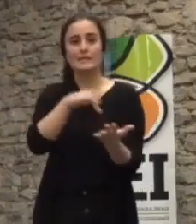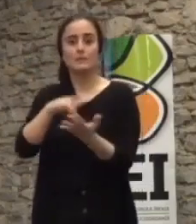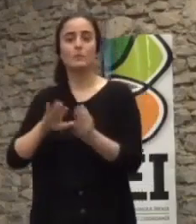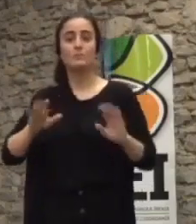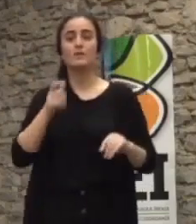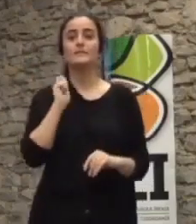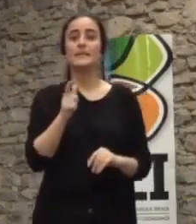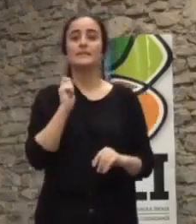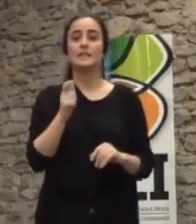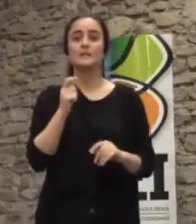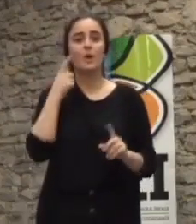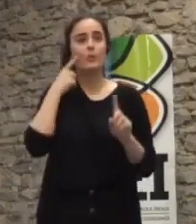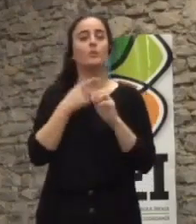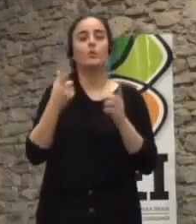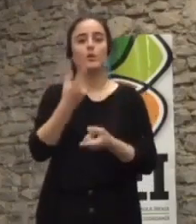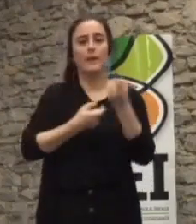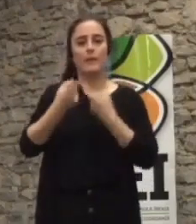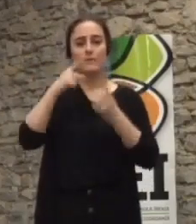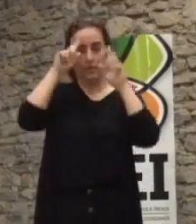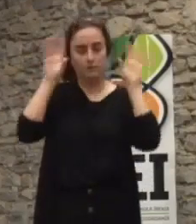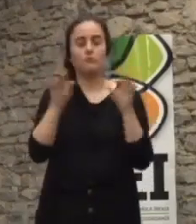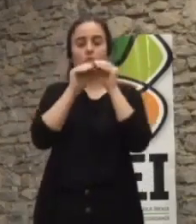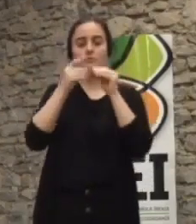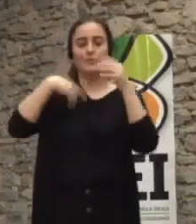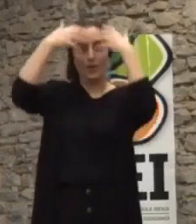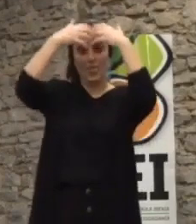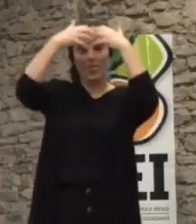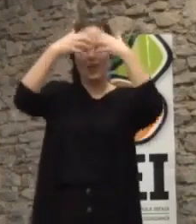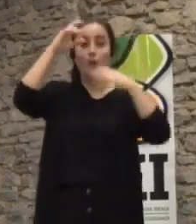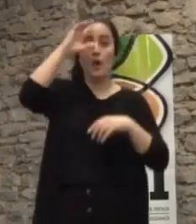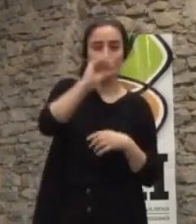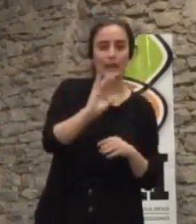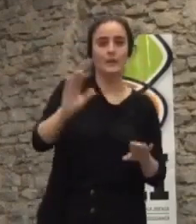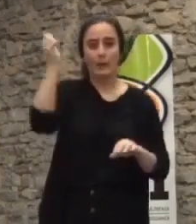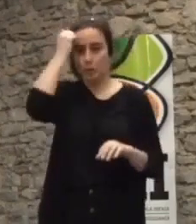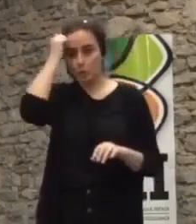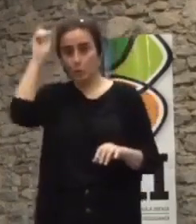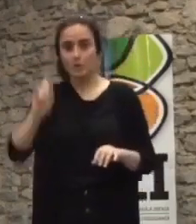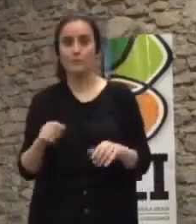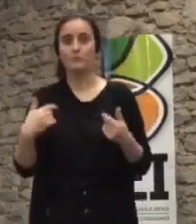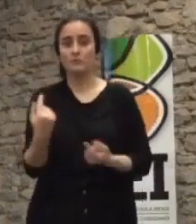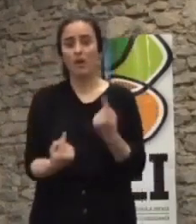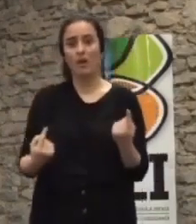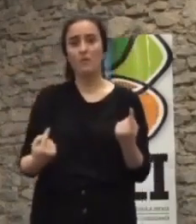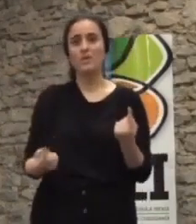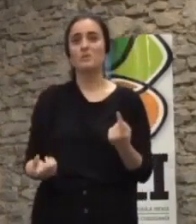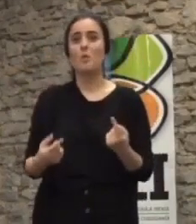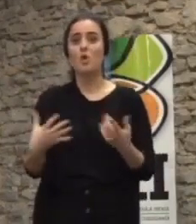forma habitual para reducir información. Nuestro cerebro es tan inteligente como es tonto y va a haber momentos que, como no quiere volver a